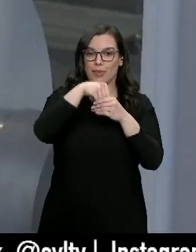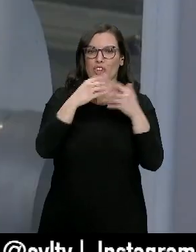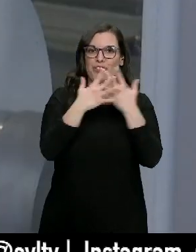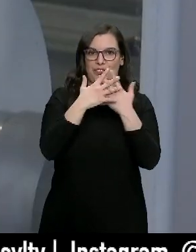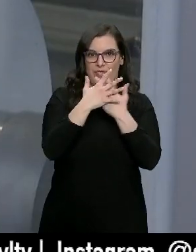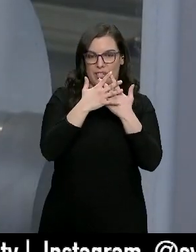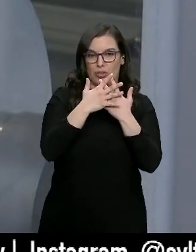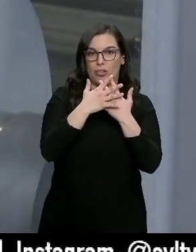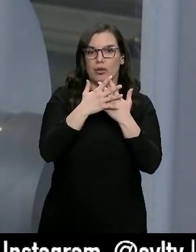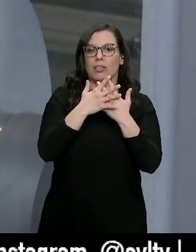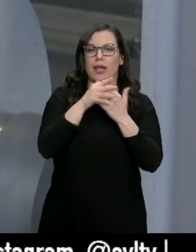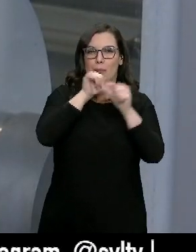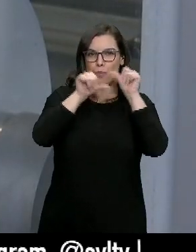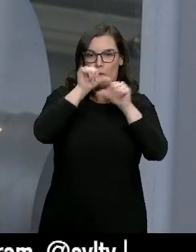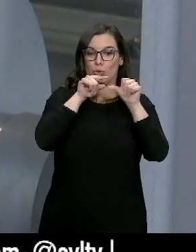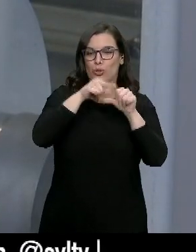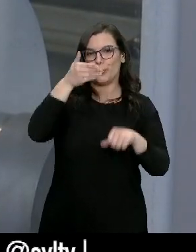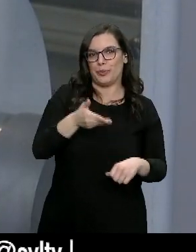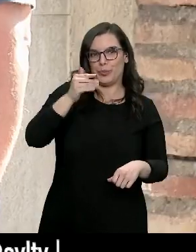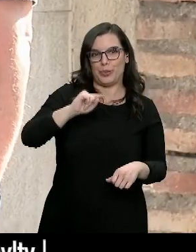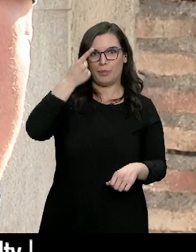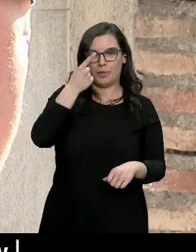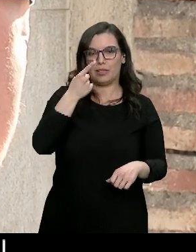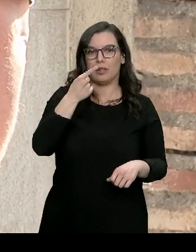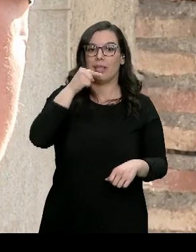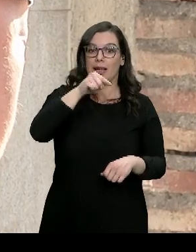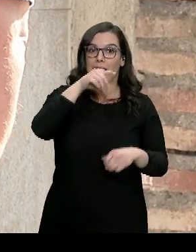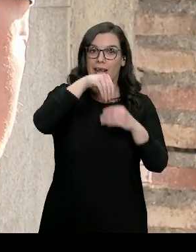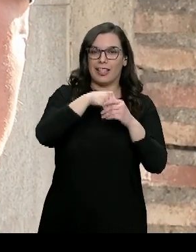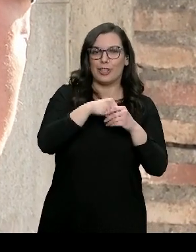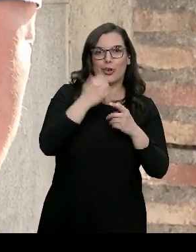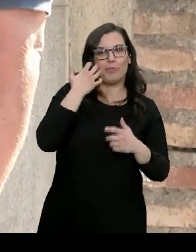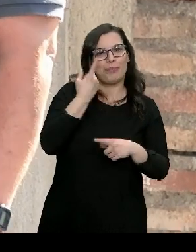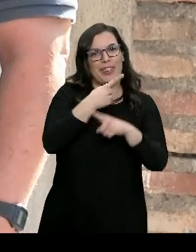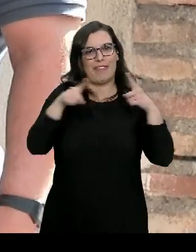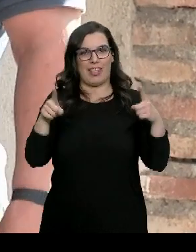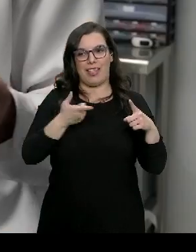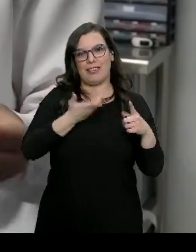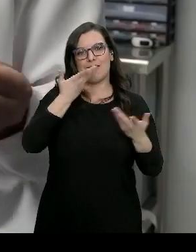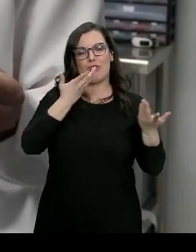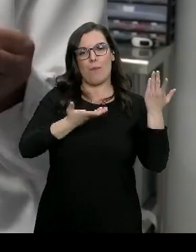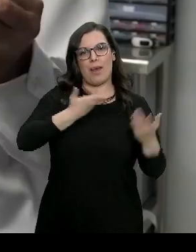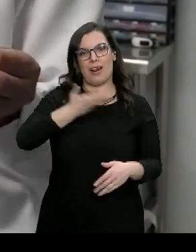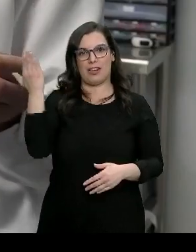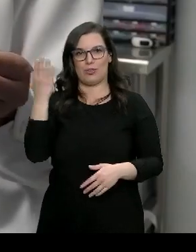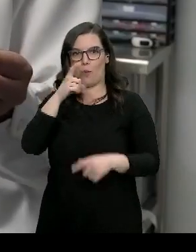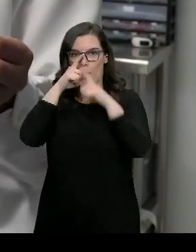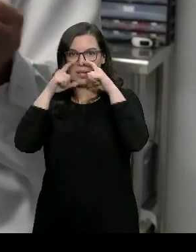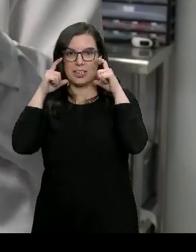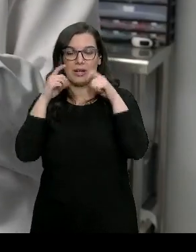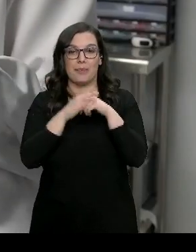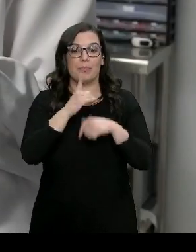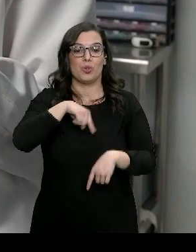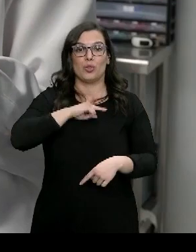de nanofibras y ese es su principal activo y donde reside la principal diferencia con el resto de mascarillas. Pensamos que es un producto muy